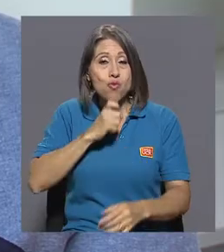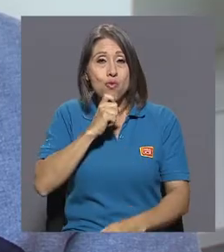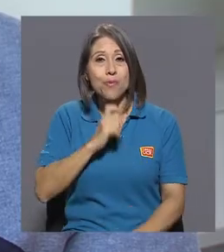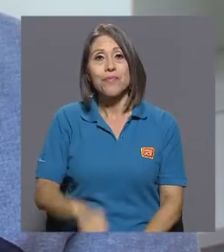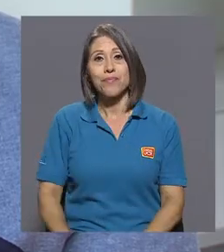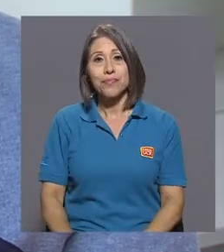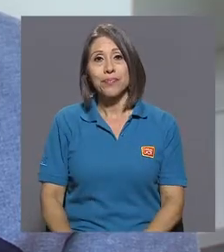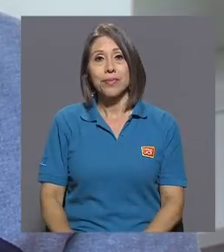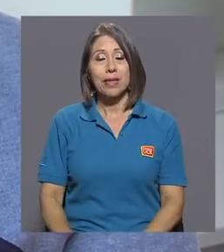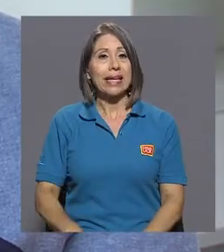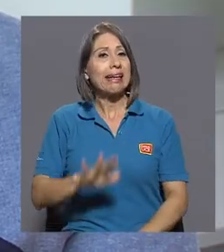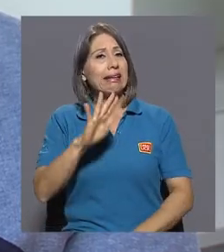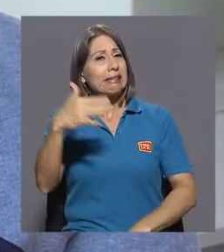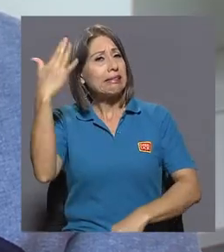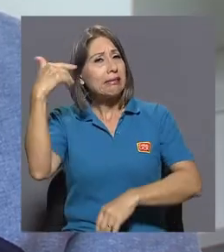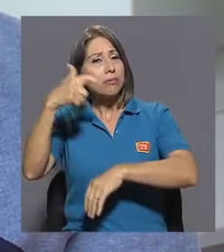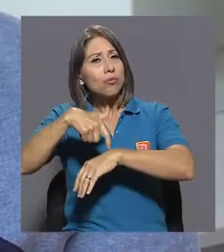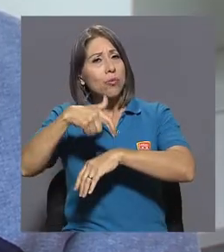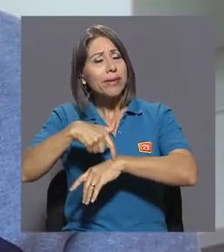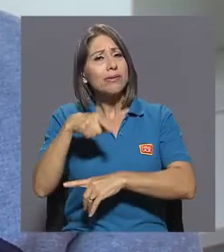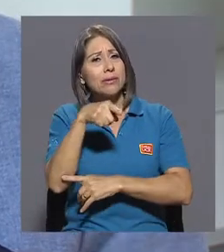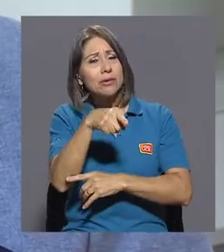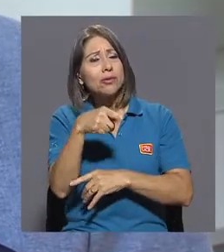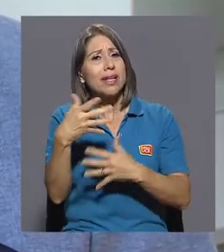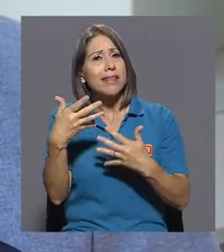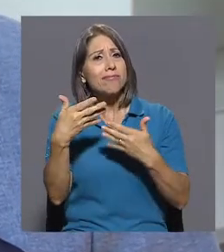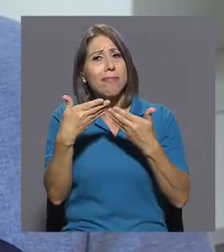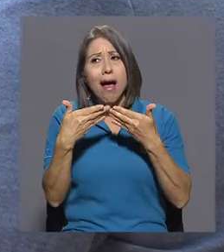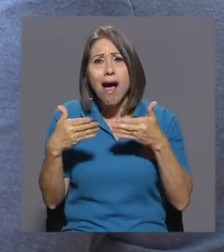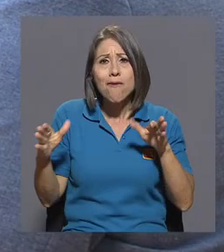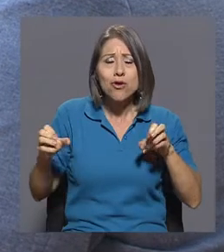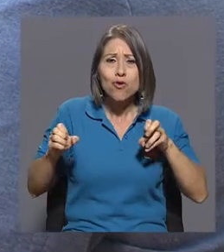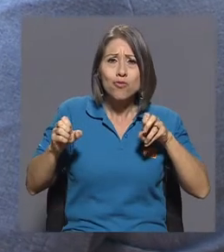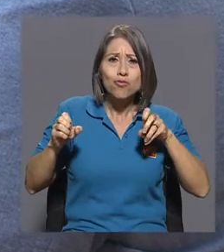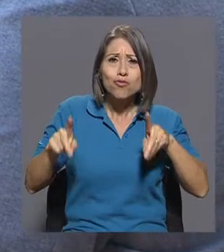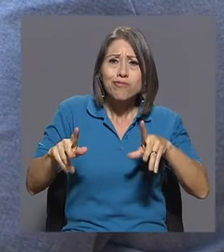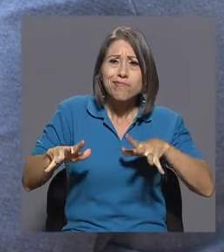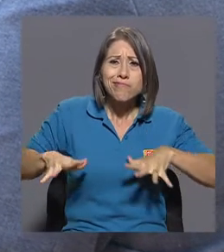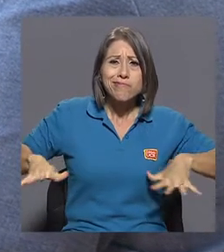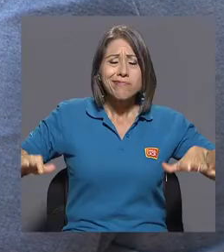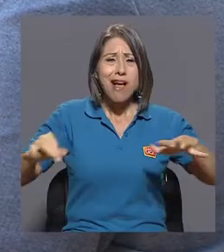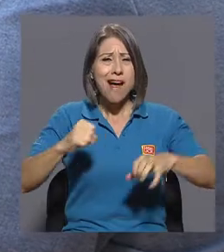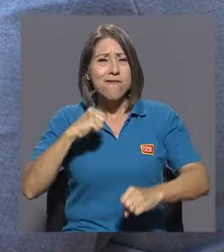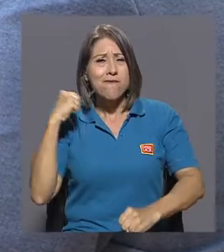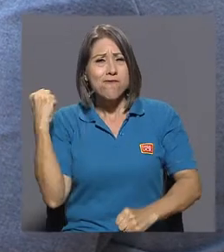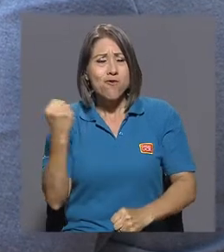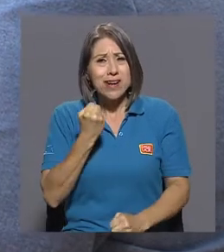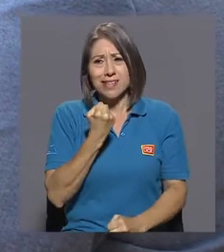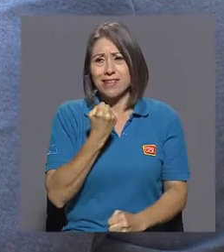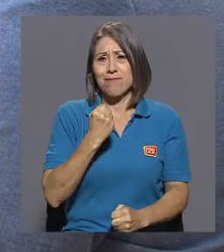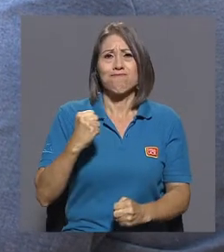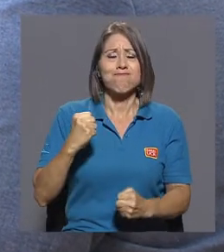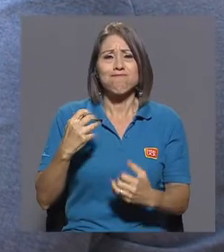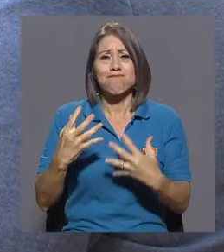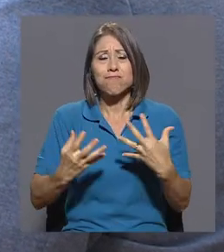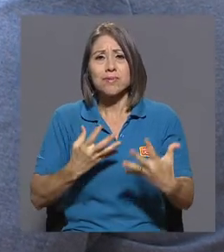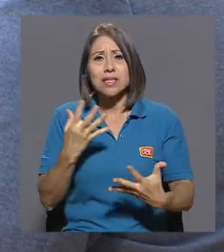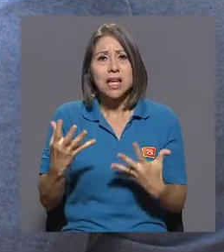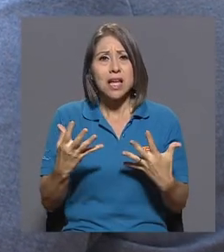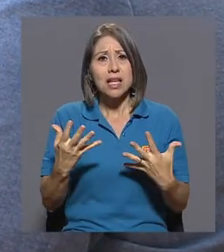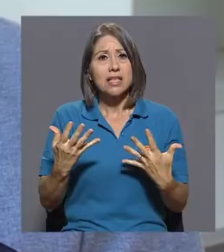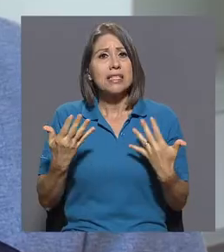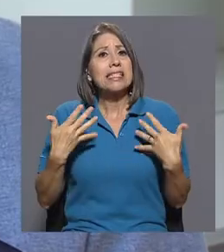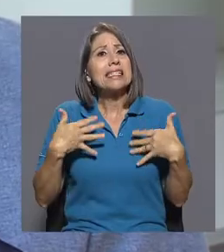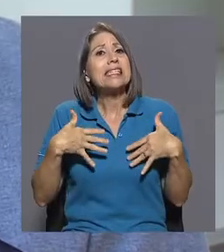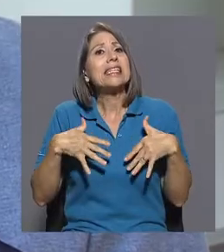ese momento de abrirse espacio a fuerza sin ni siquiera haber dado su primer